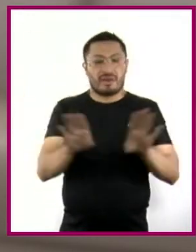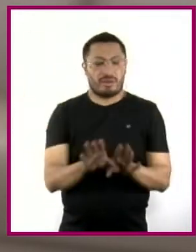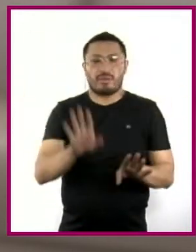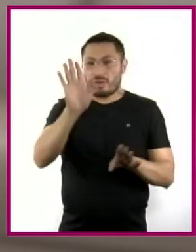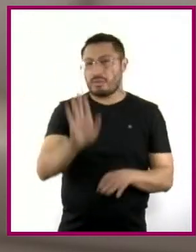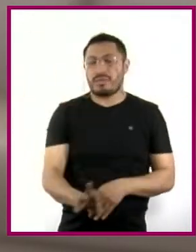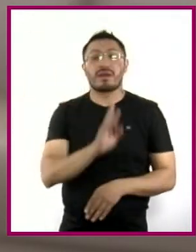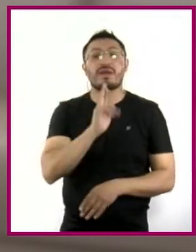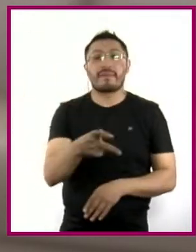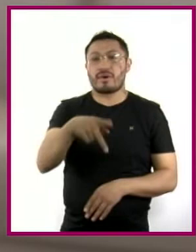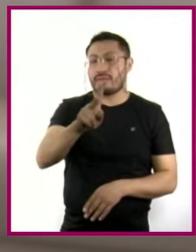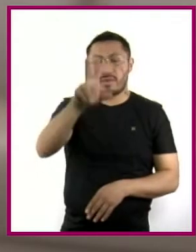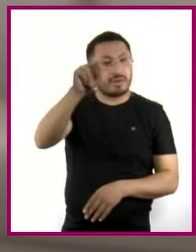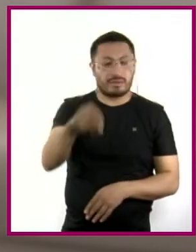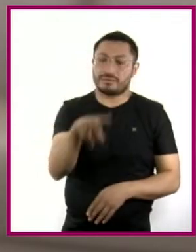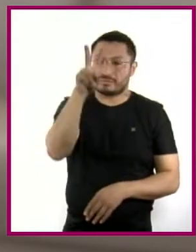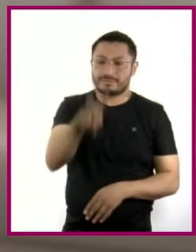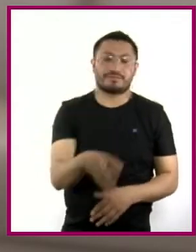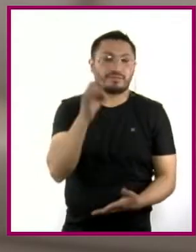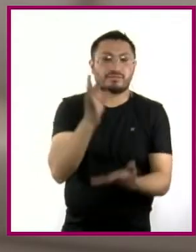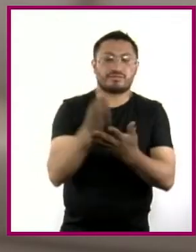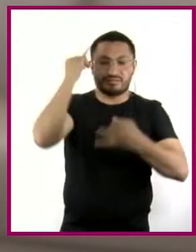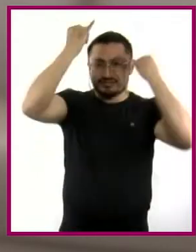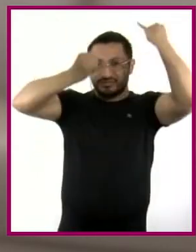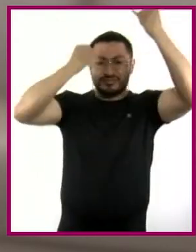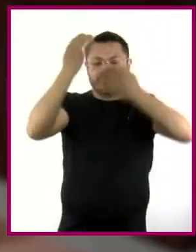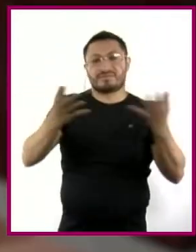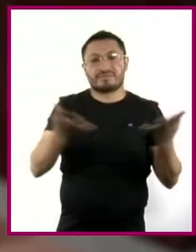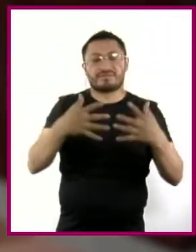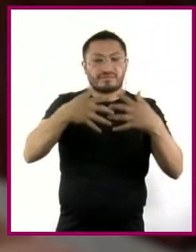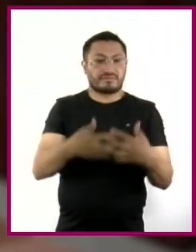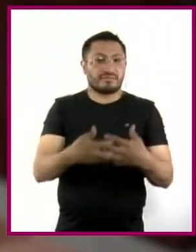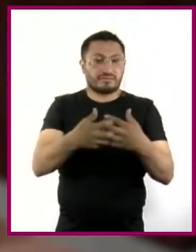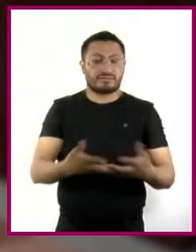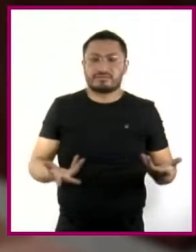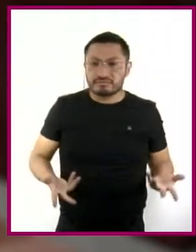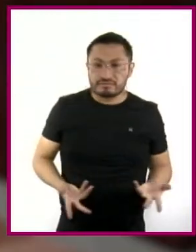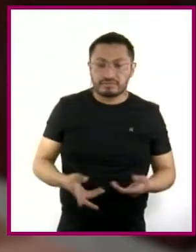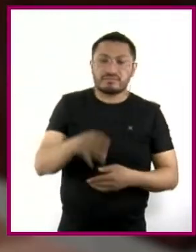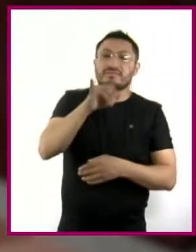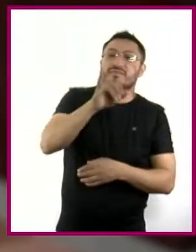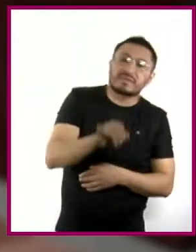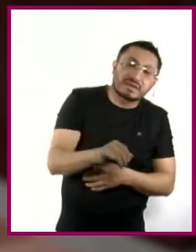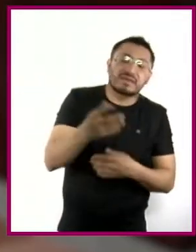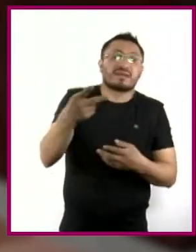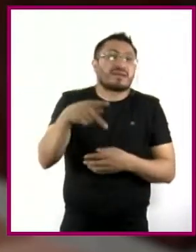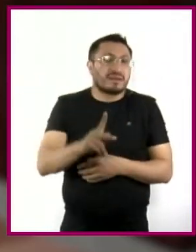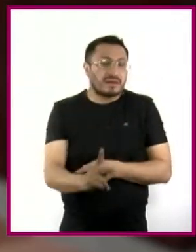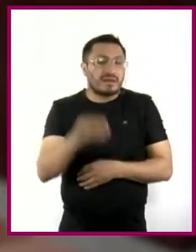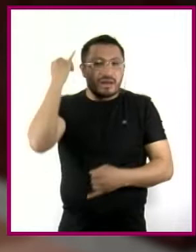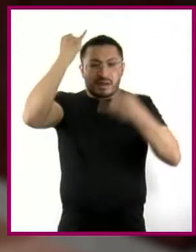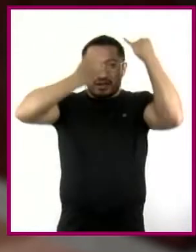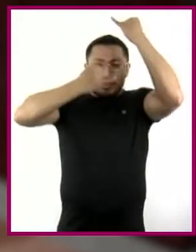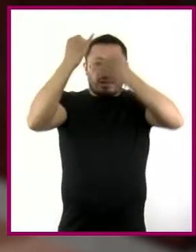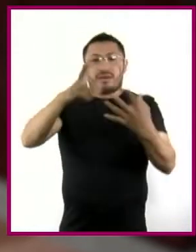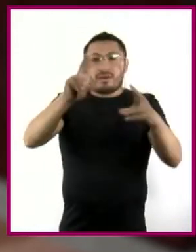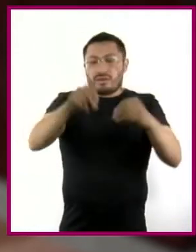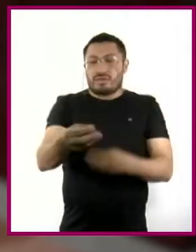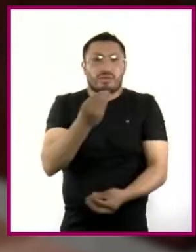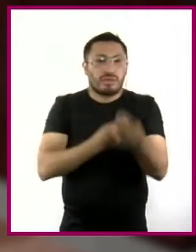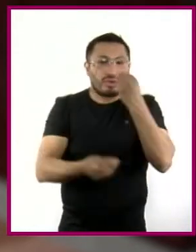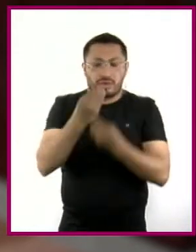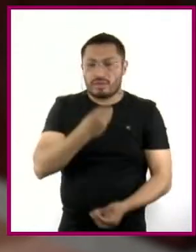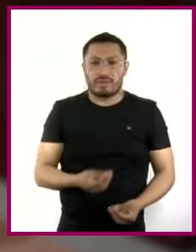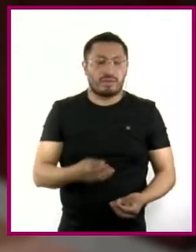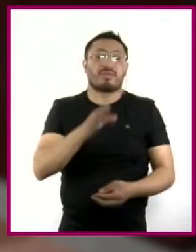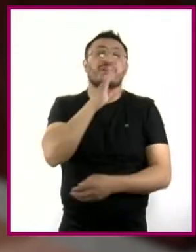mejor, pero que no es más que una ilusión creada por las máquinas. O sea, sí, pero en la ilusión no tienen que comer alimento